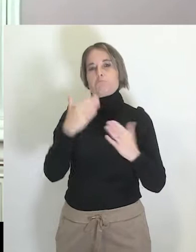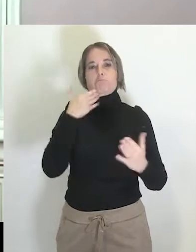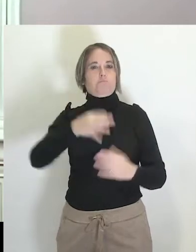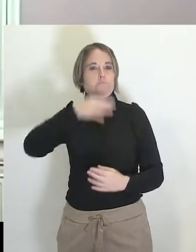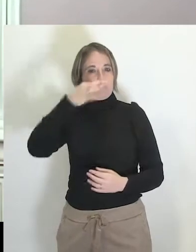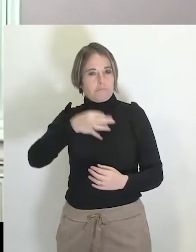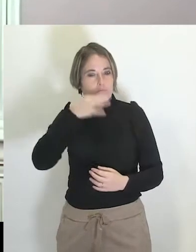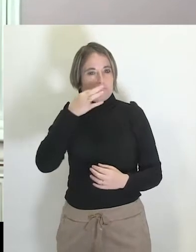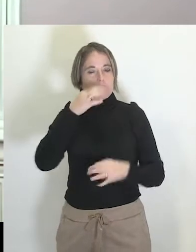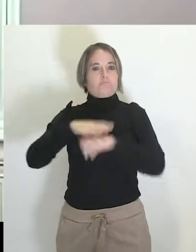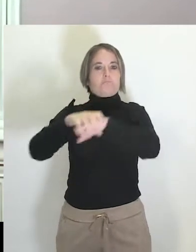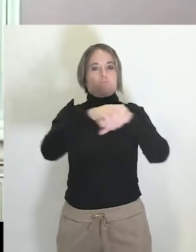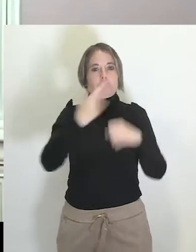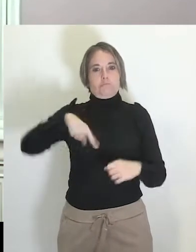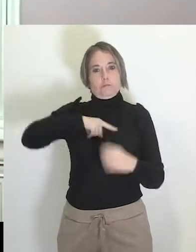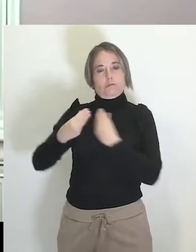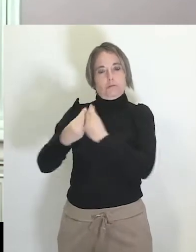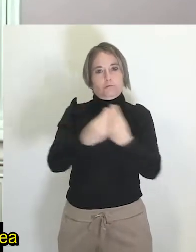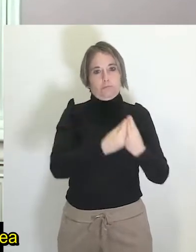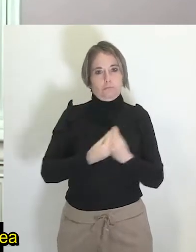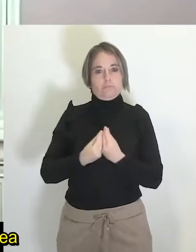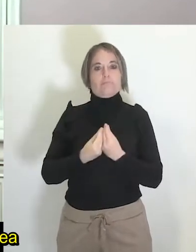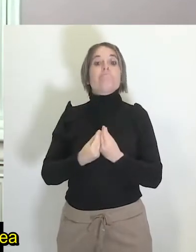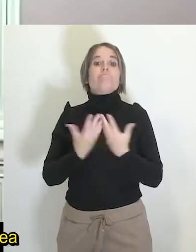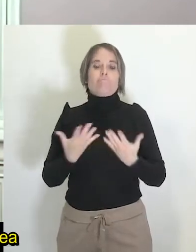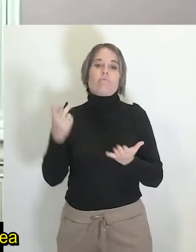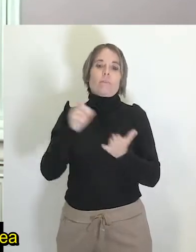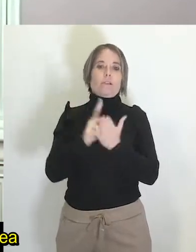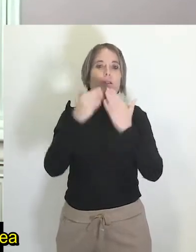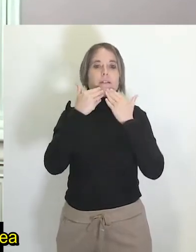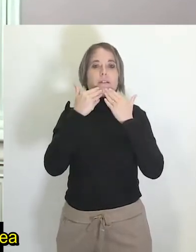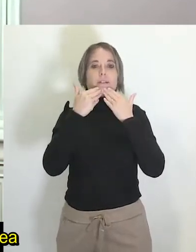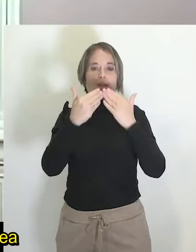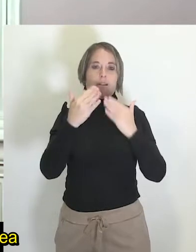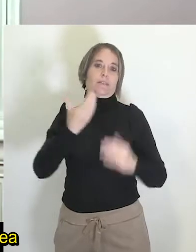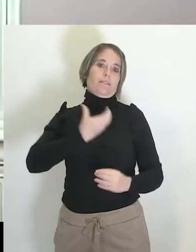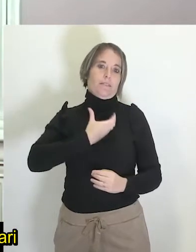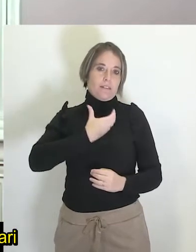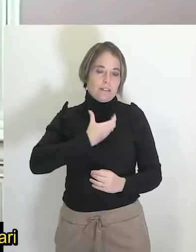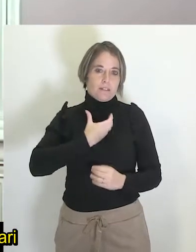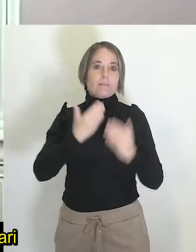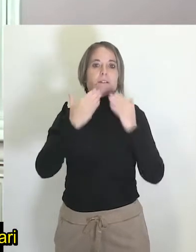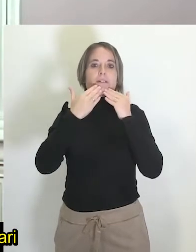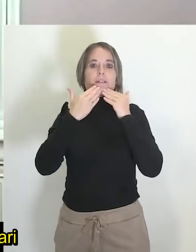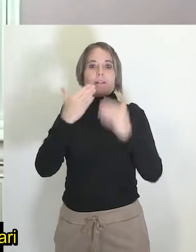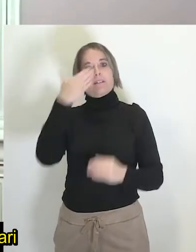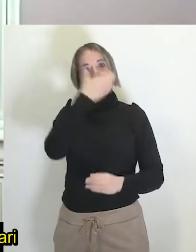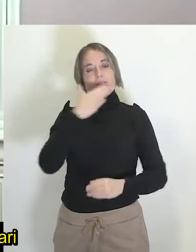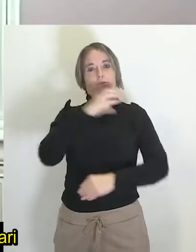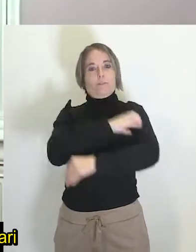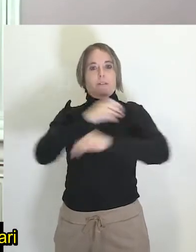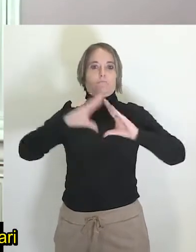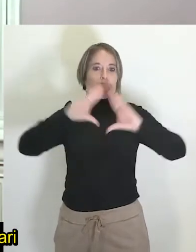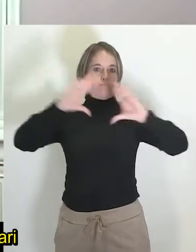hitzaldiak, dauzkagun lagunak. Beraz, horregatik niretzat lehendabizi eskertzea Gasteizko udalari eta baita